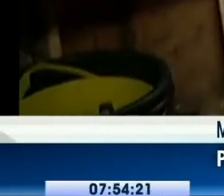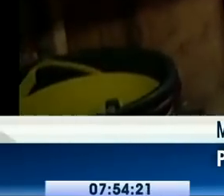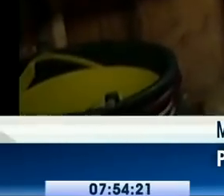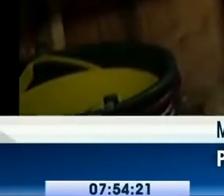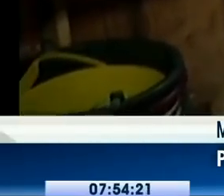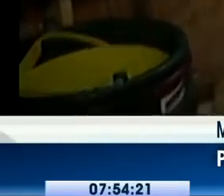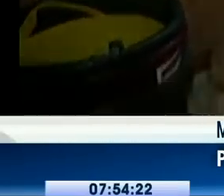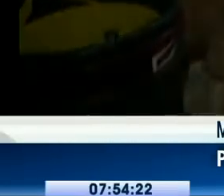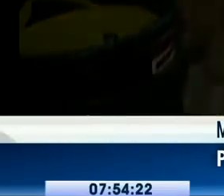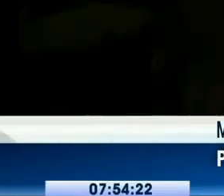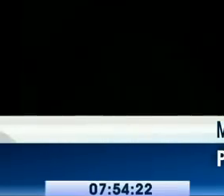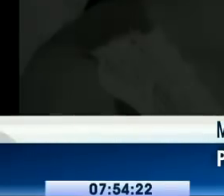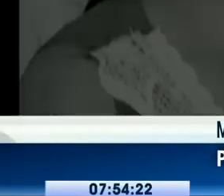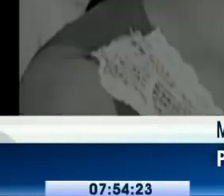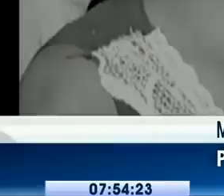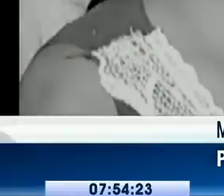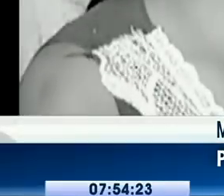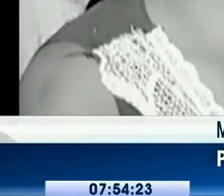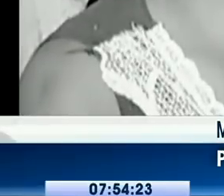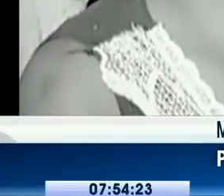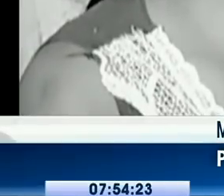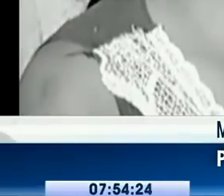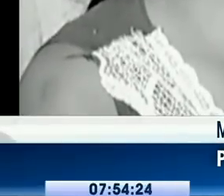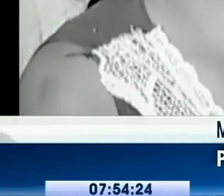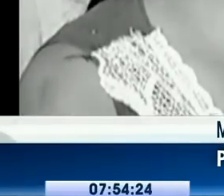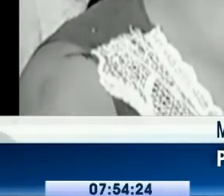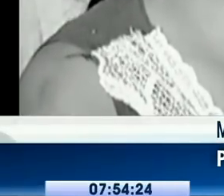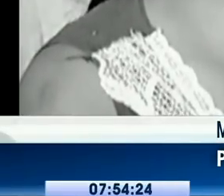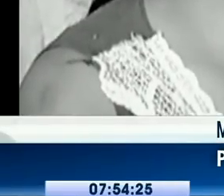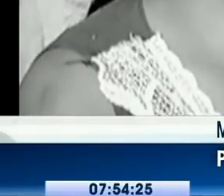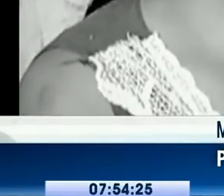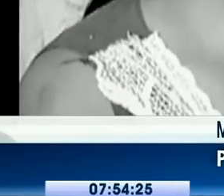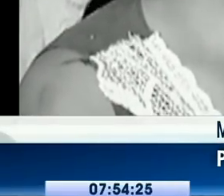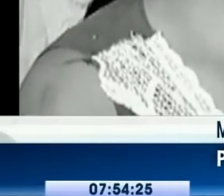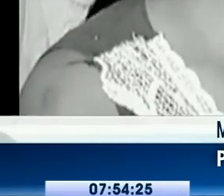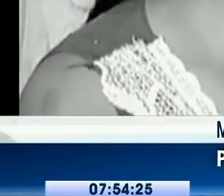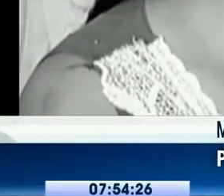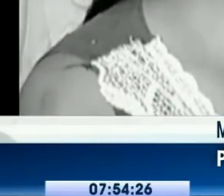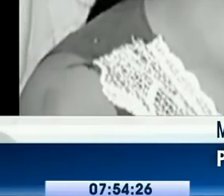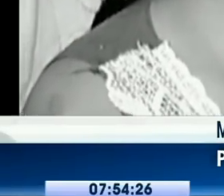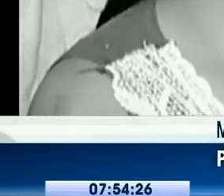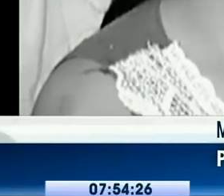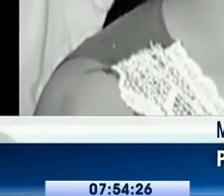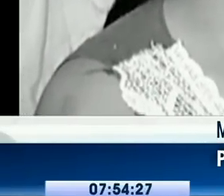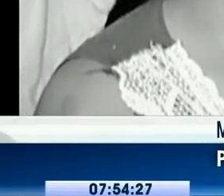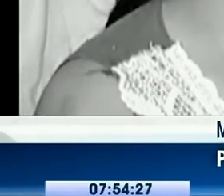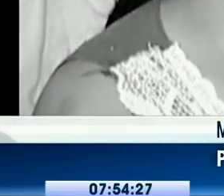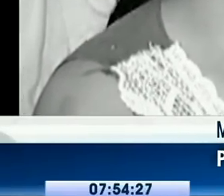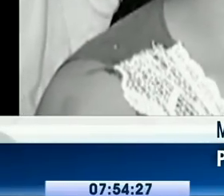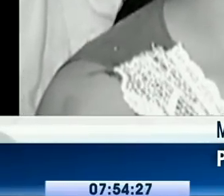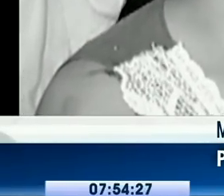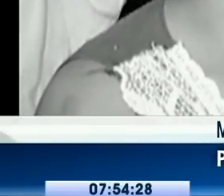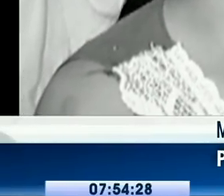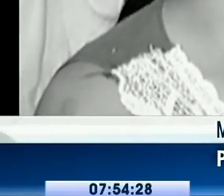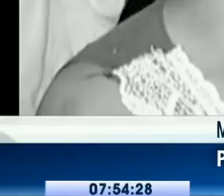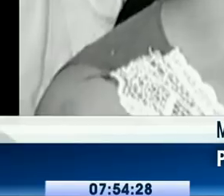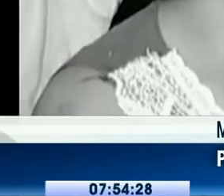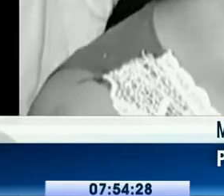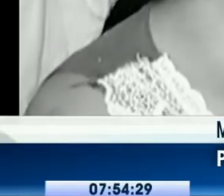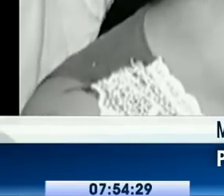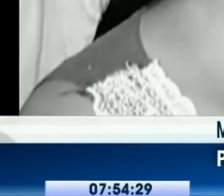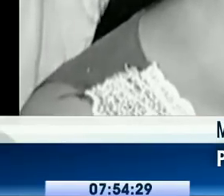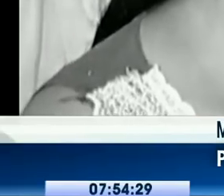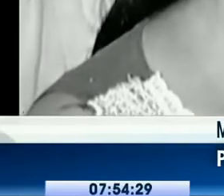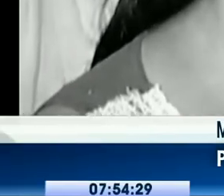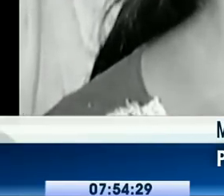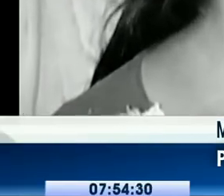de salud en la que se encuentra. Yo vi a mi sobrino que se graduó y me dolió mucho porque él no se graduó con mi